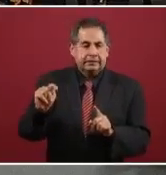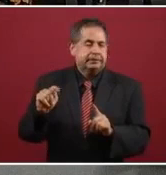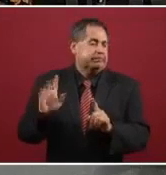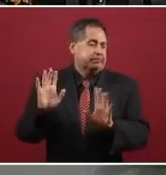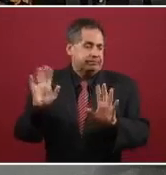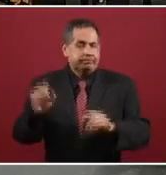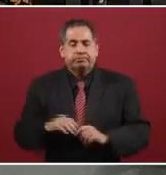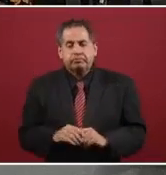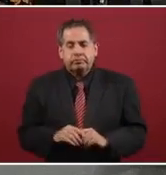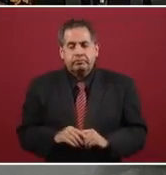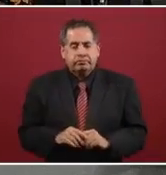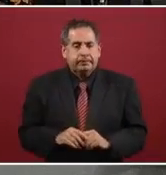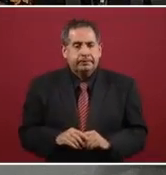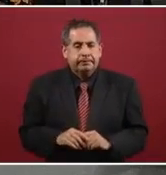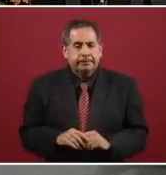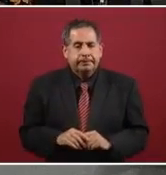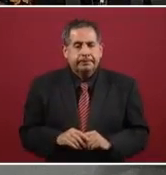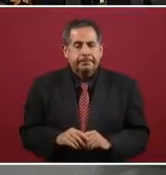un